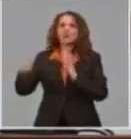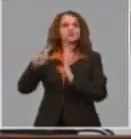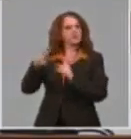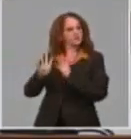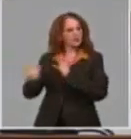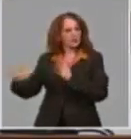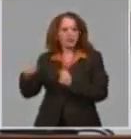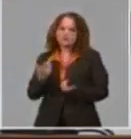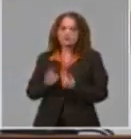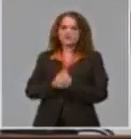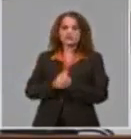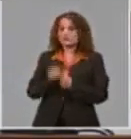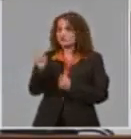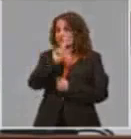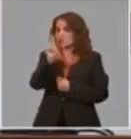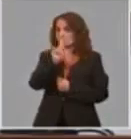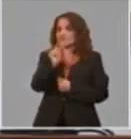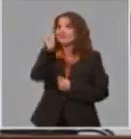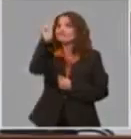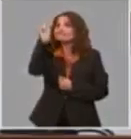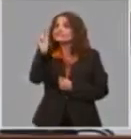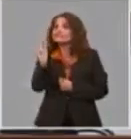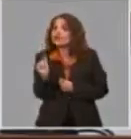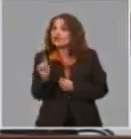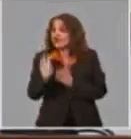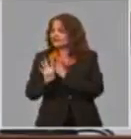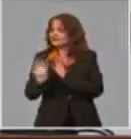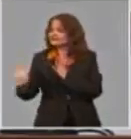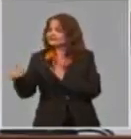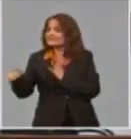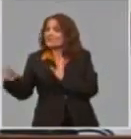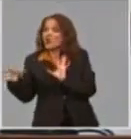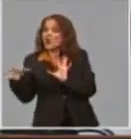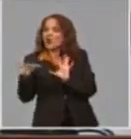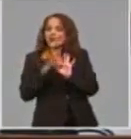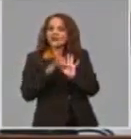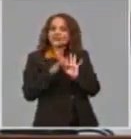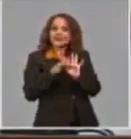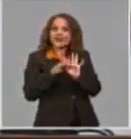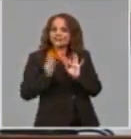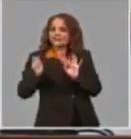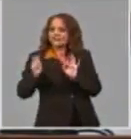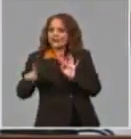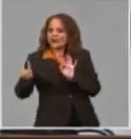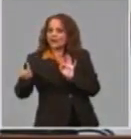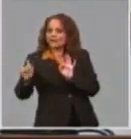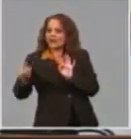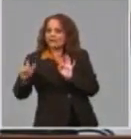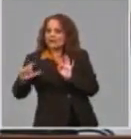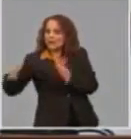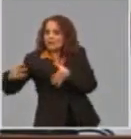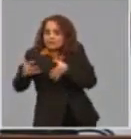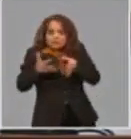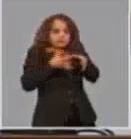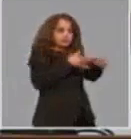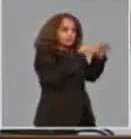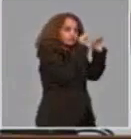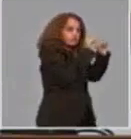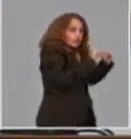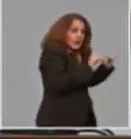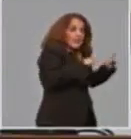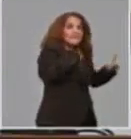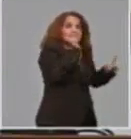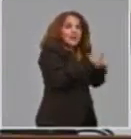sino contra ese que forma parte de esa cadena de revendedores, acaparadores ilegales. Pero